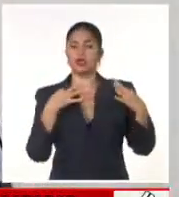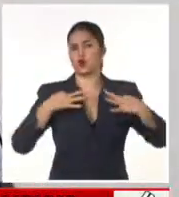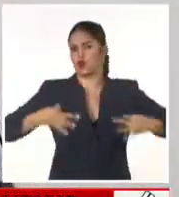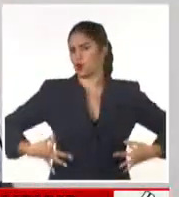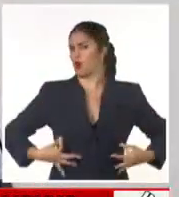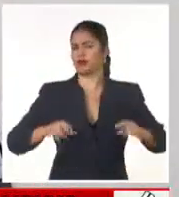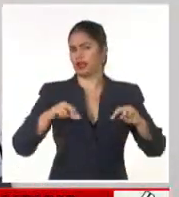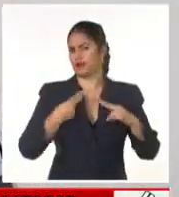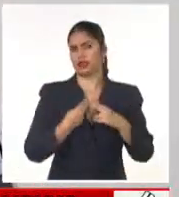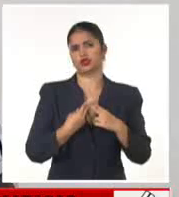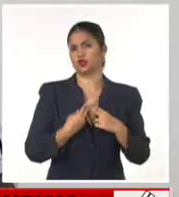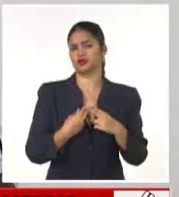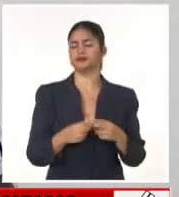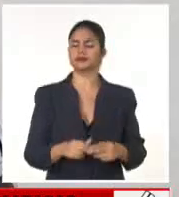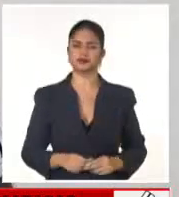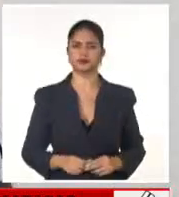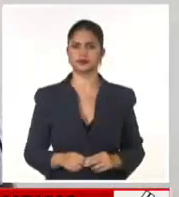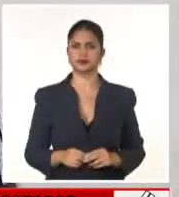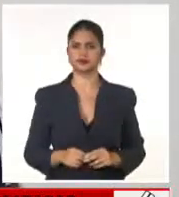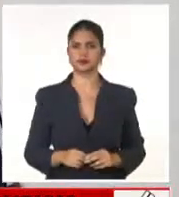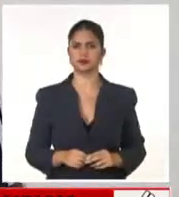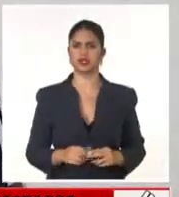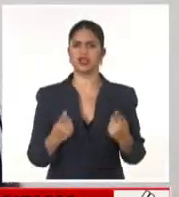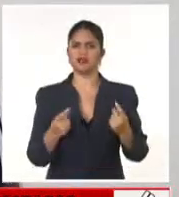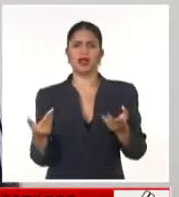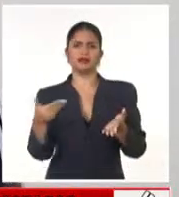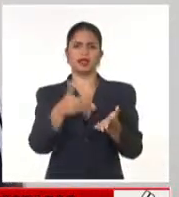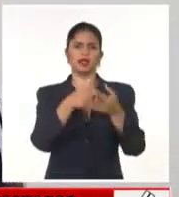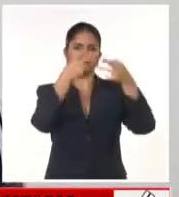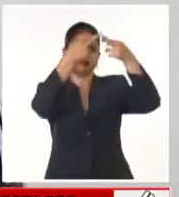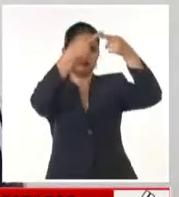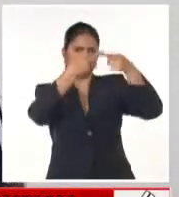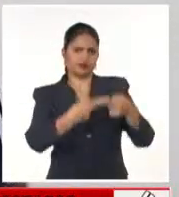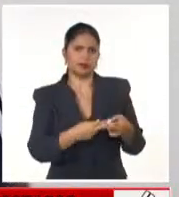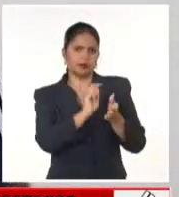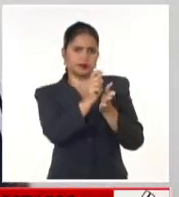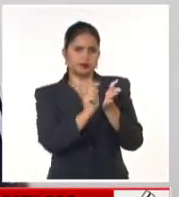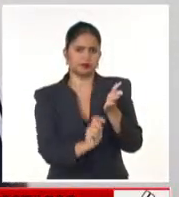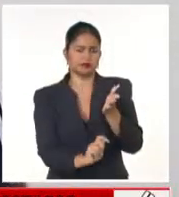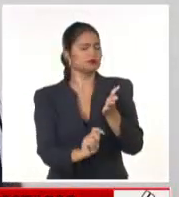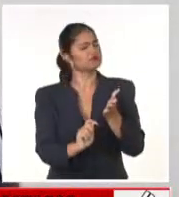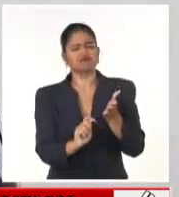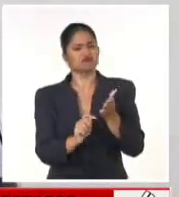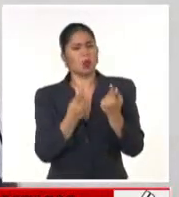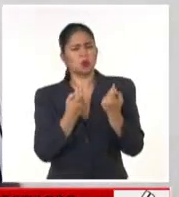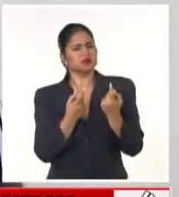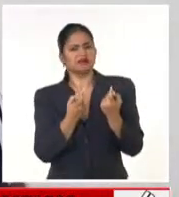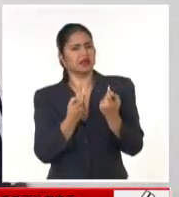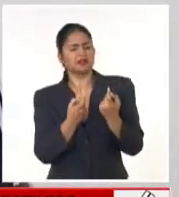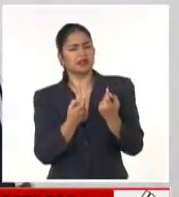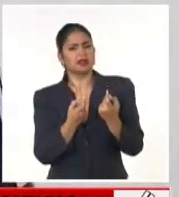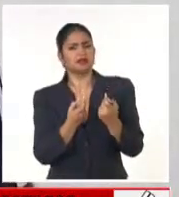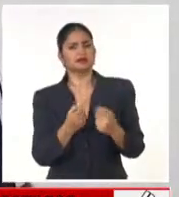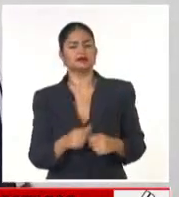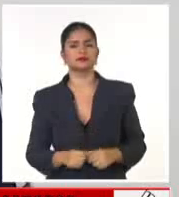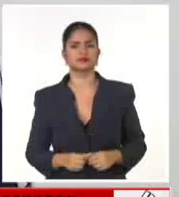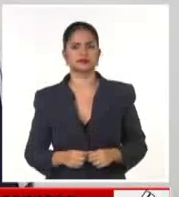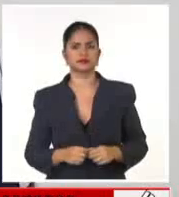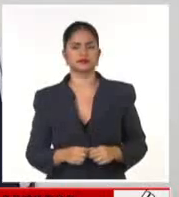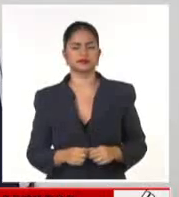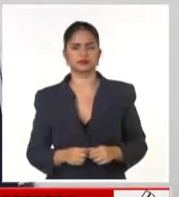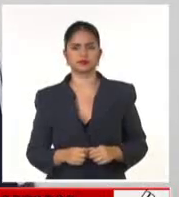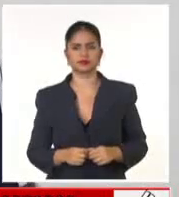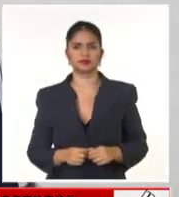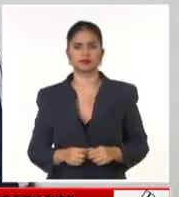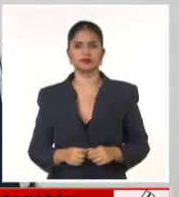hay inscripciones. Ya eso está en Cuba, ya eso está preparado. Las inscripciones que se